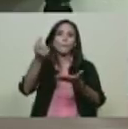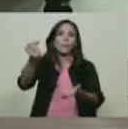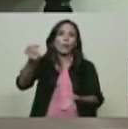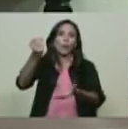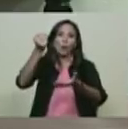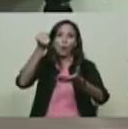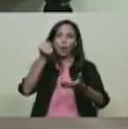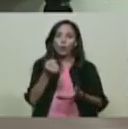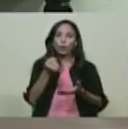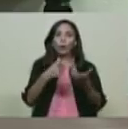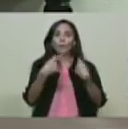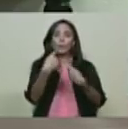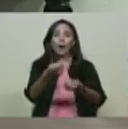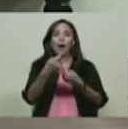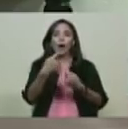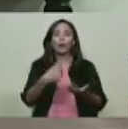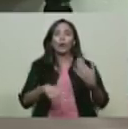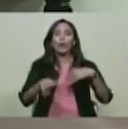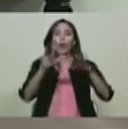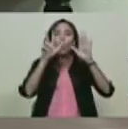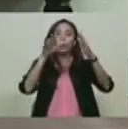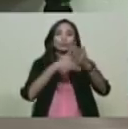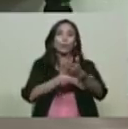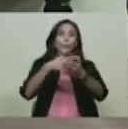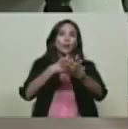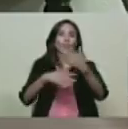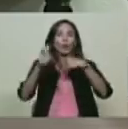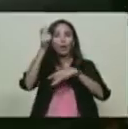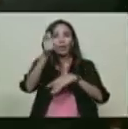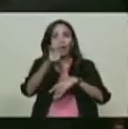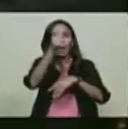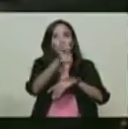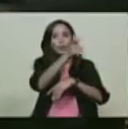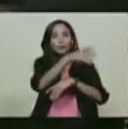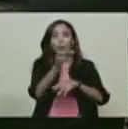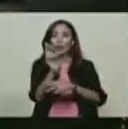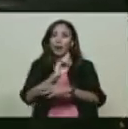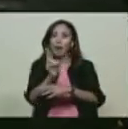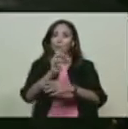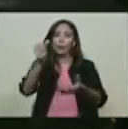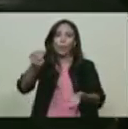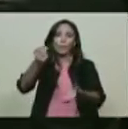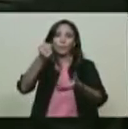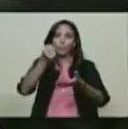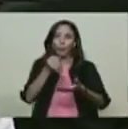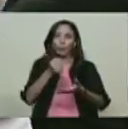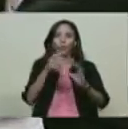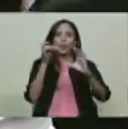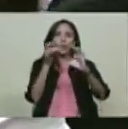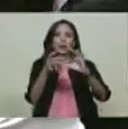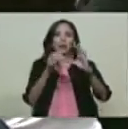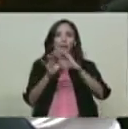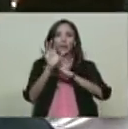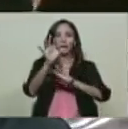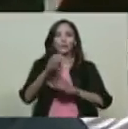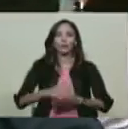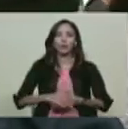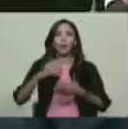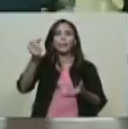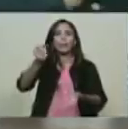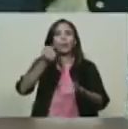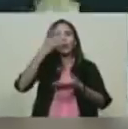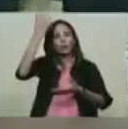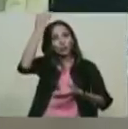y depósito de los 8 millones de bonos de arranque de año del carnet de la patria, el bono de Reyes.